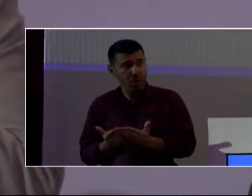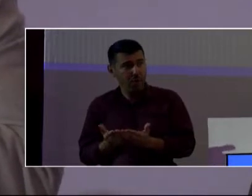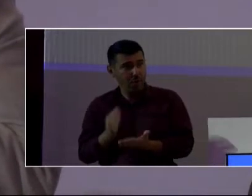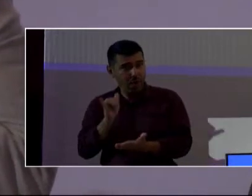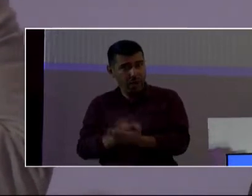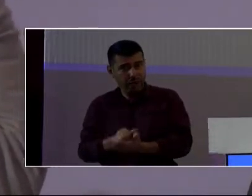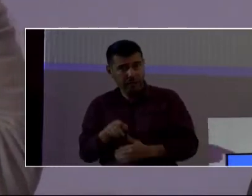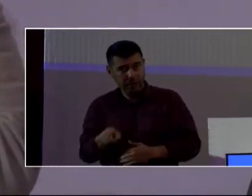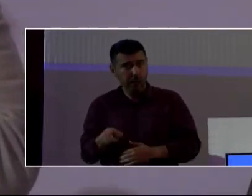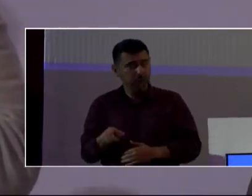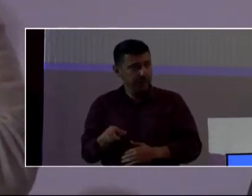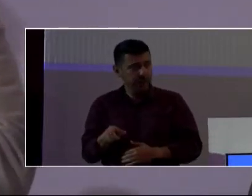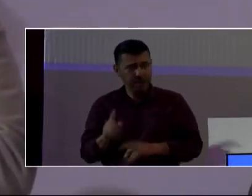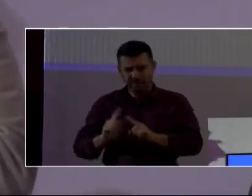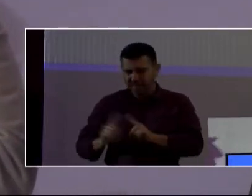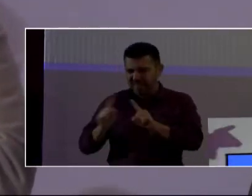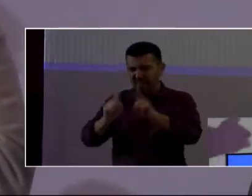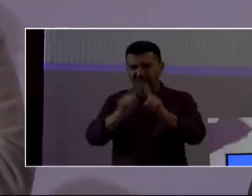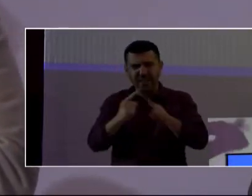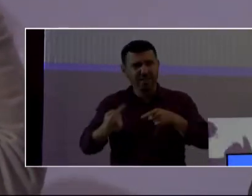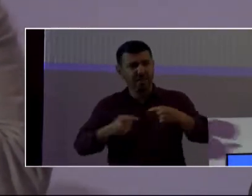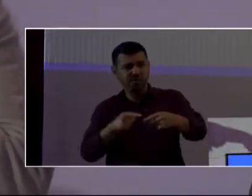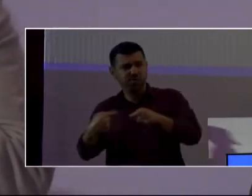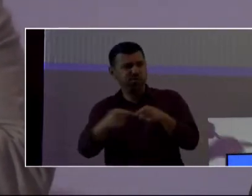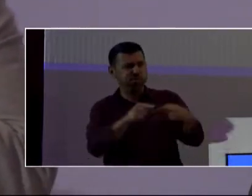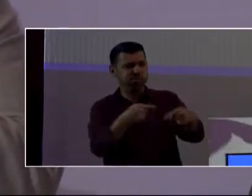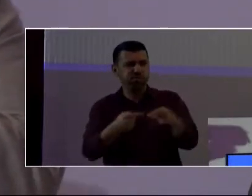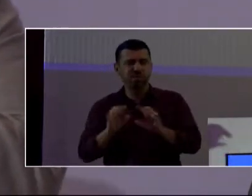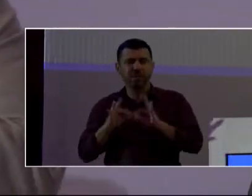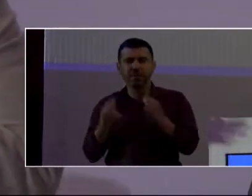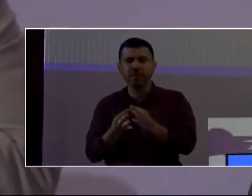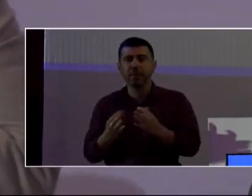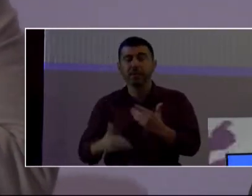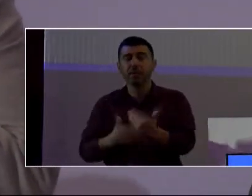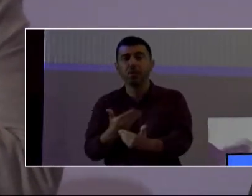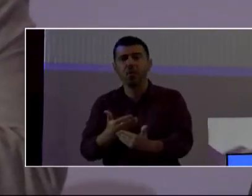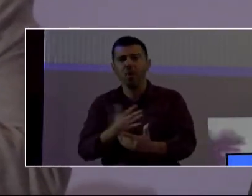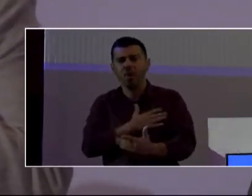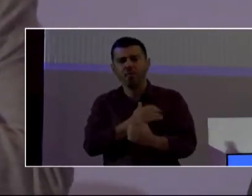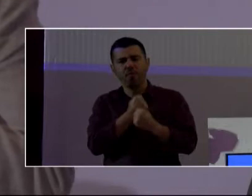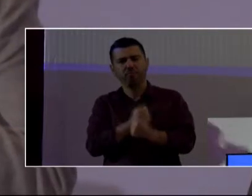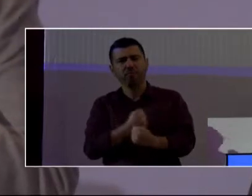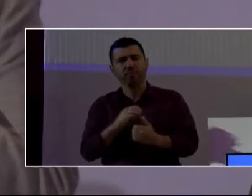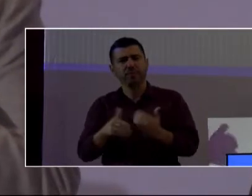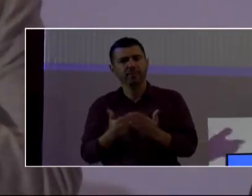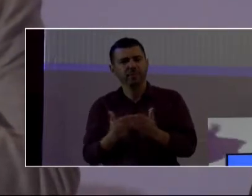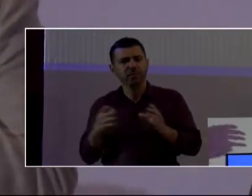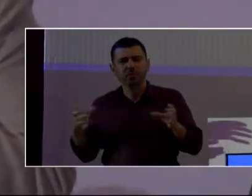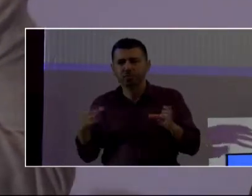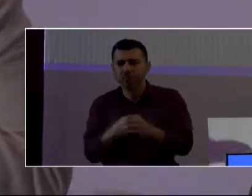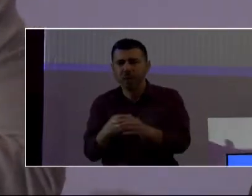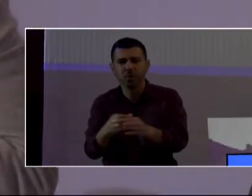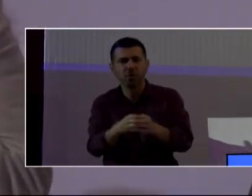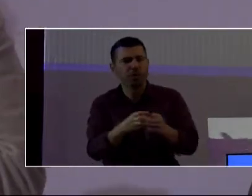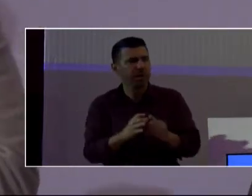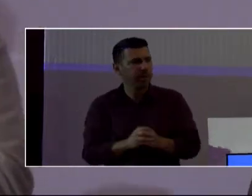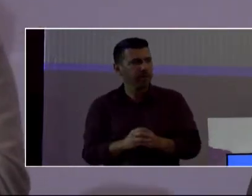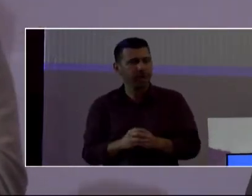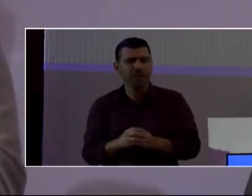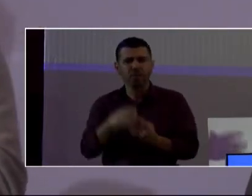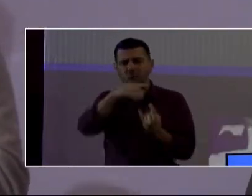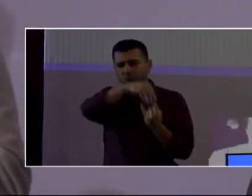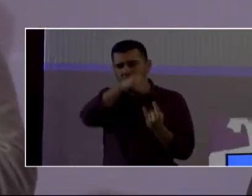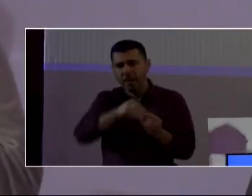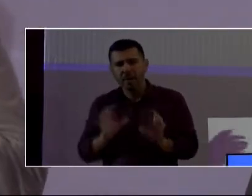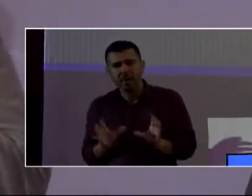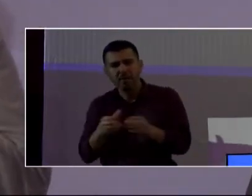diferencias familiares, en fin, emprendimiento, empoderamiento, asociatividad, cooperativismo, muchas cosas?